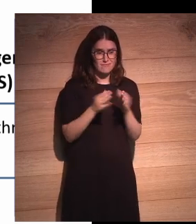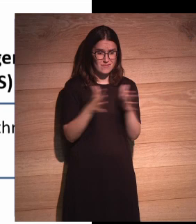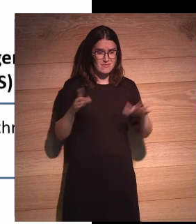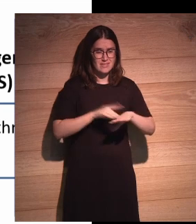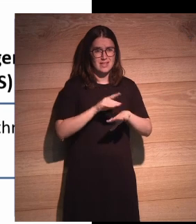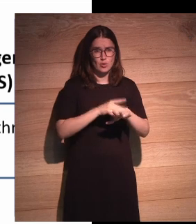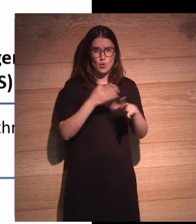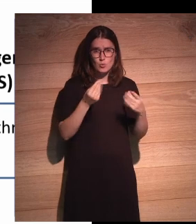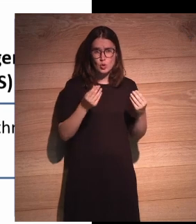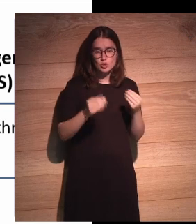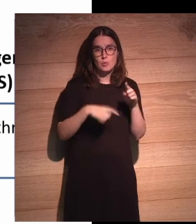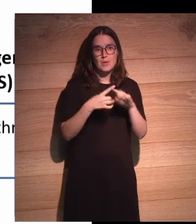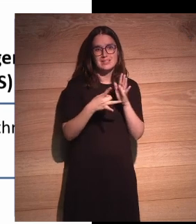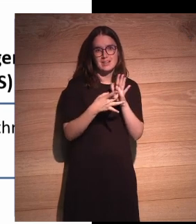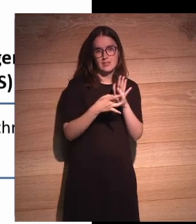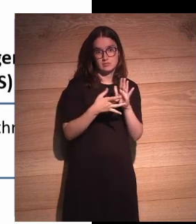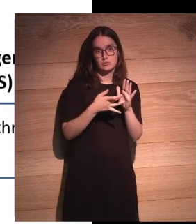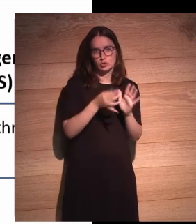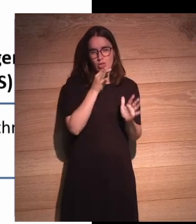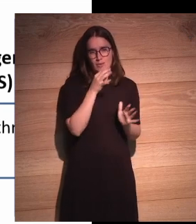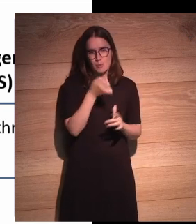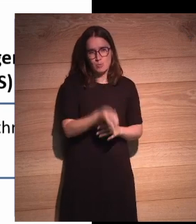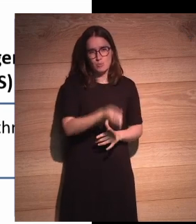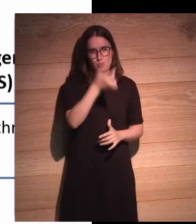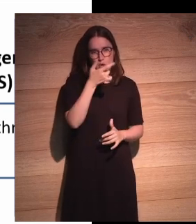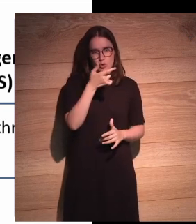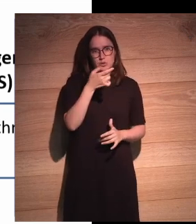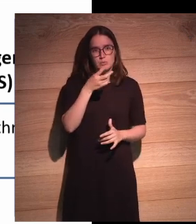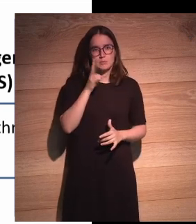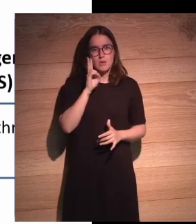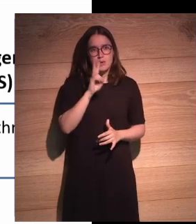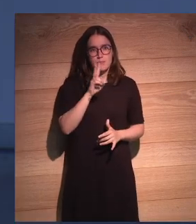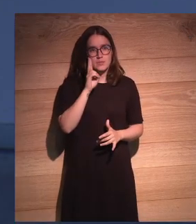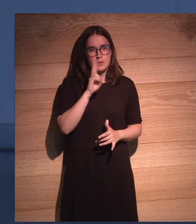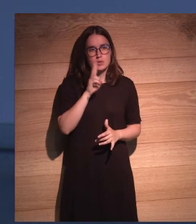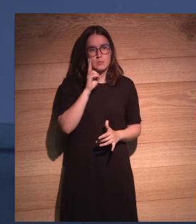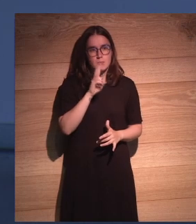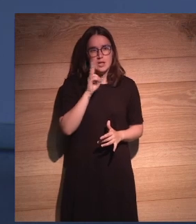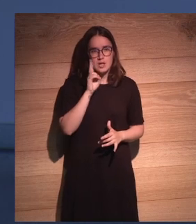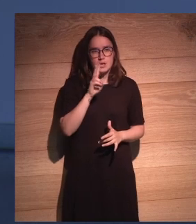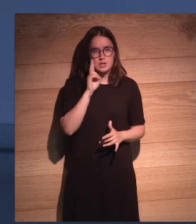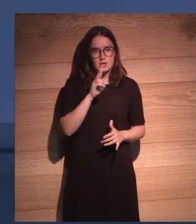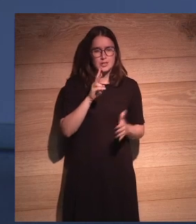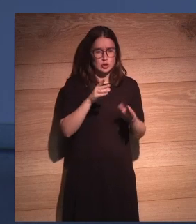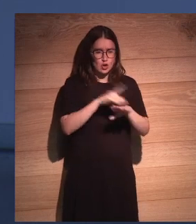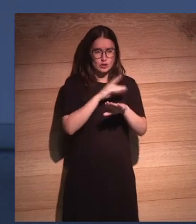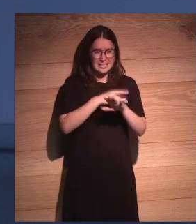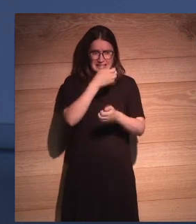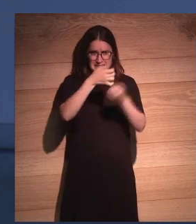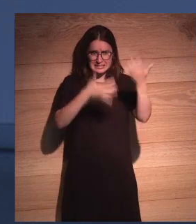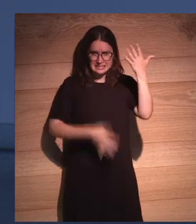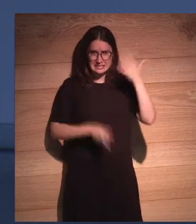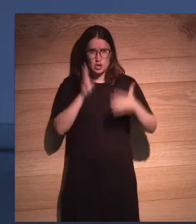dato, y esos son bastante pocos. Es posible ver dashboards donde se muestran todos los datos y todos